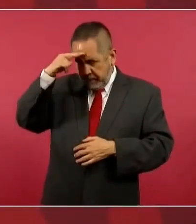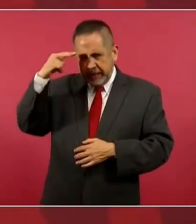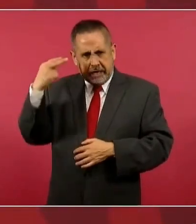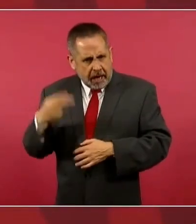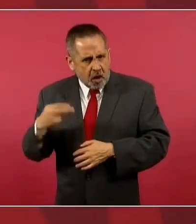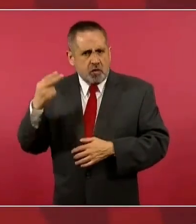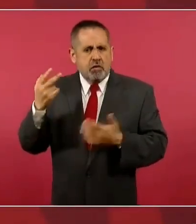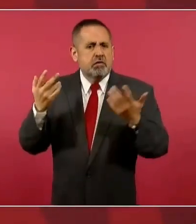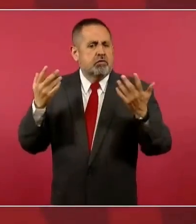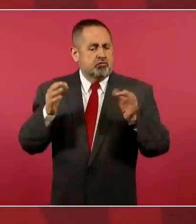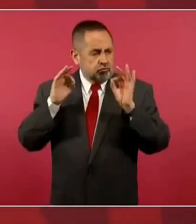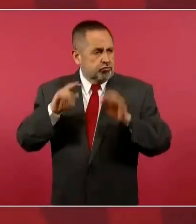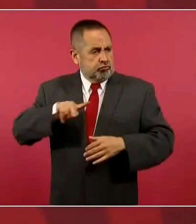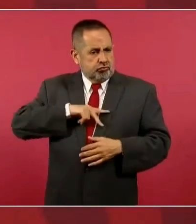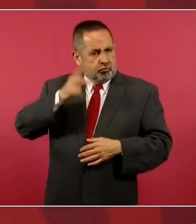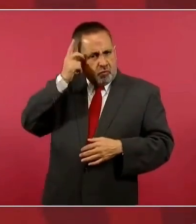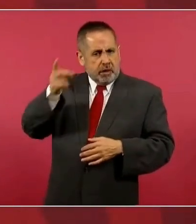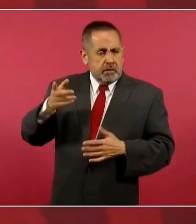ya era nuestro,